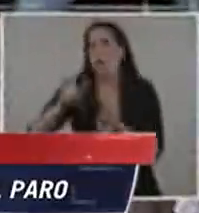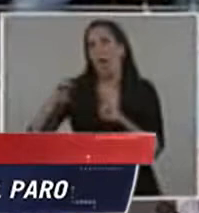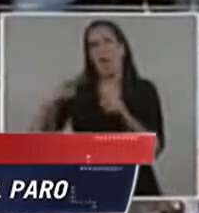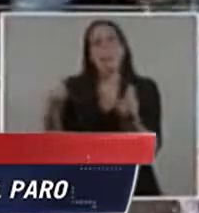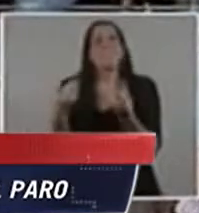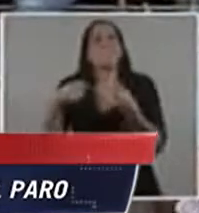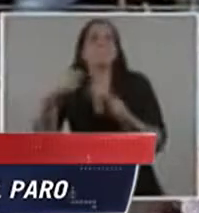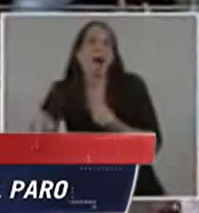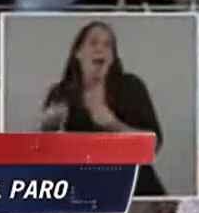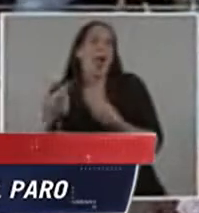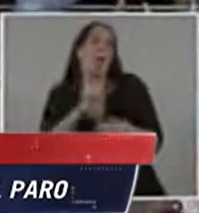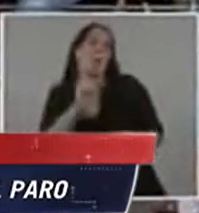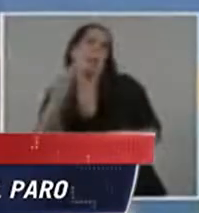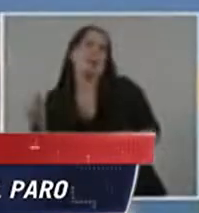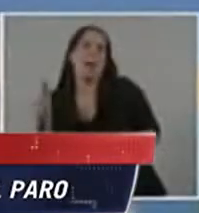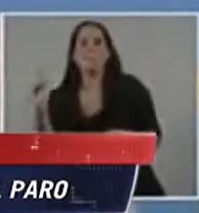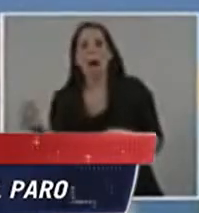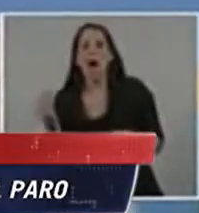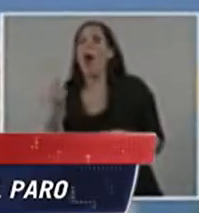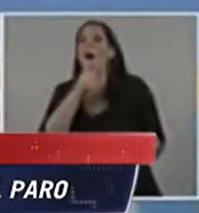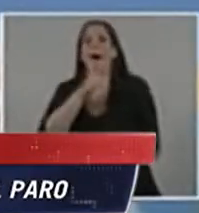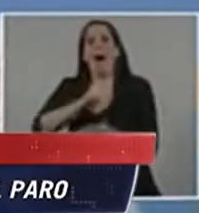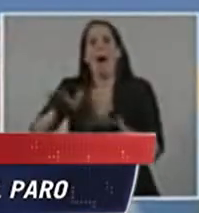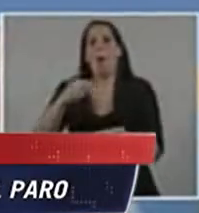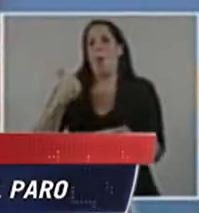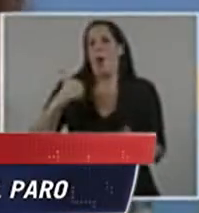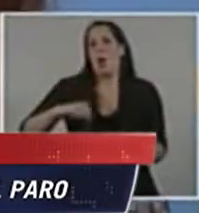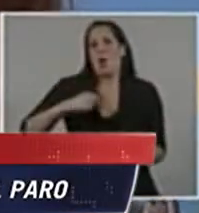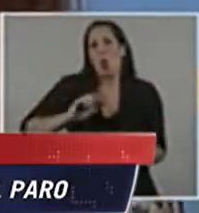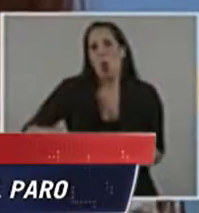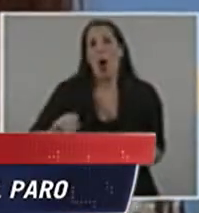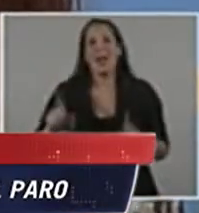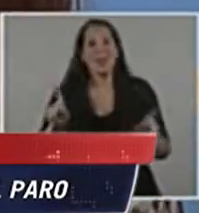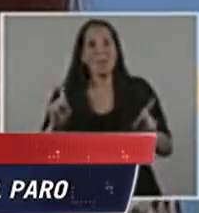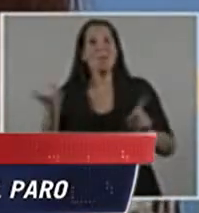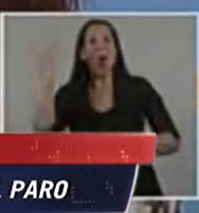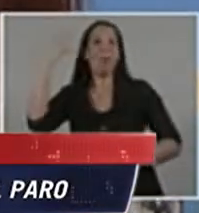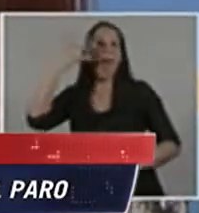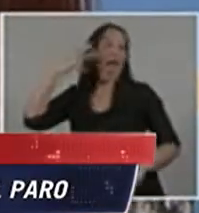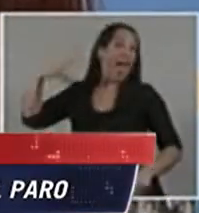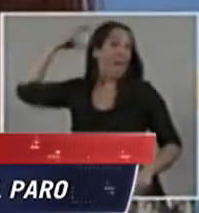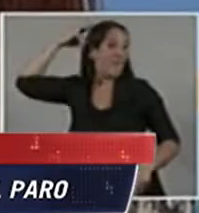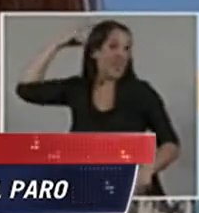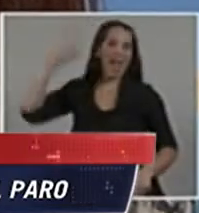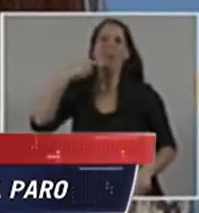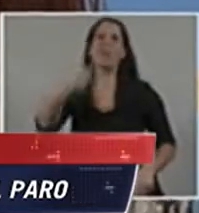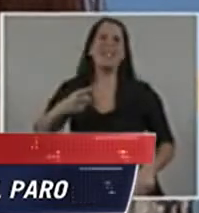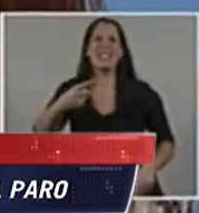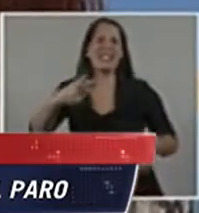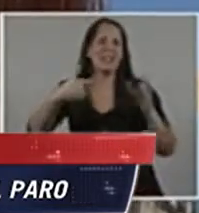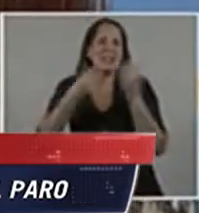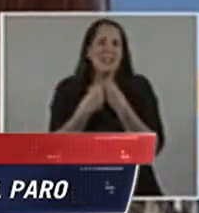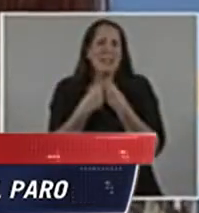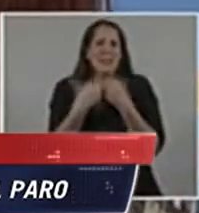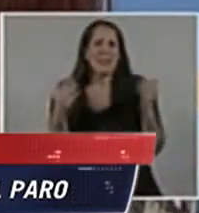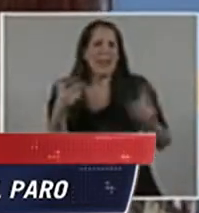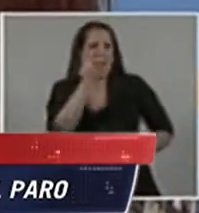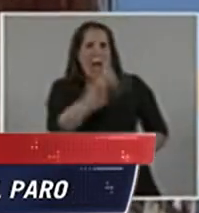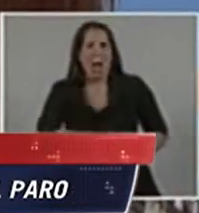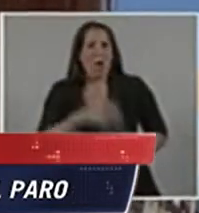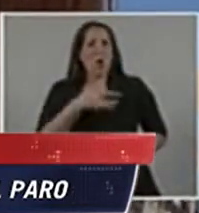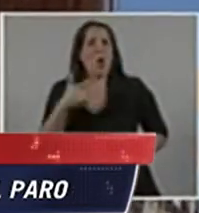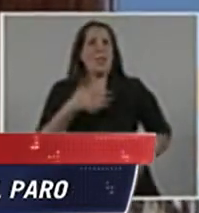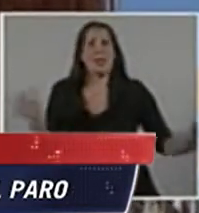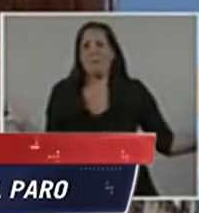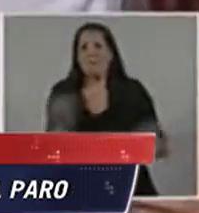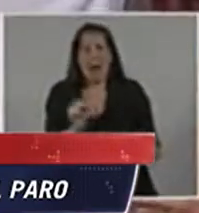redes cloacales. Como decía Evita, le tengo más miedo al frío de los corazones